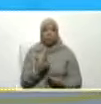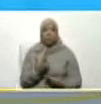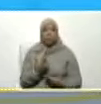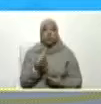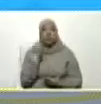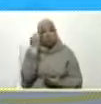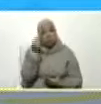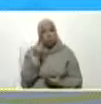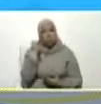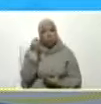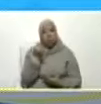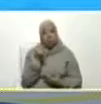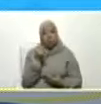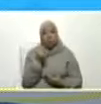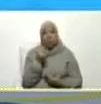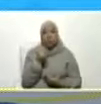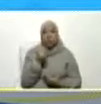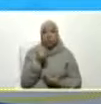el pensamiento